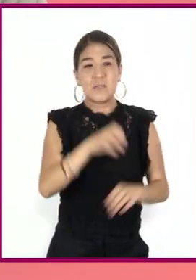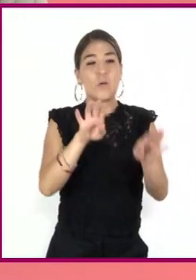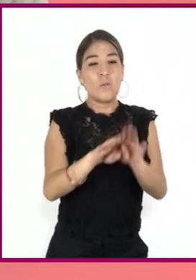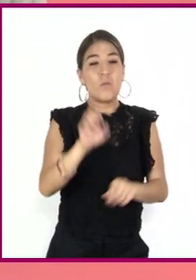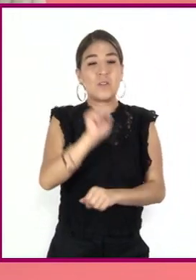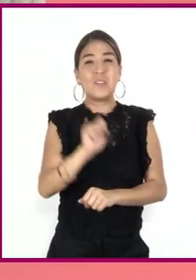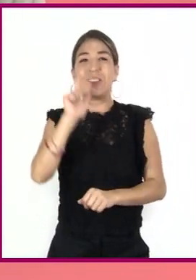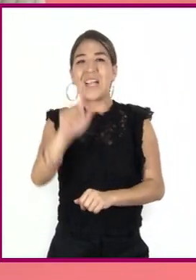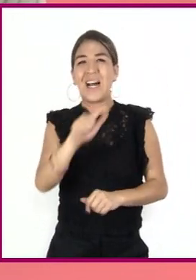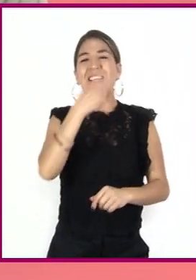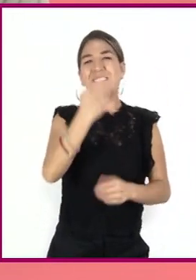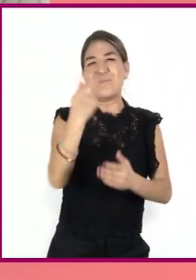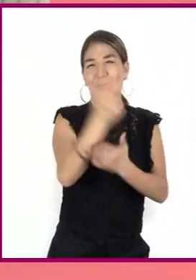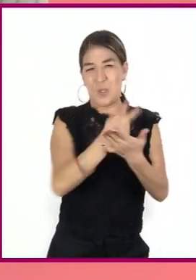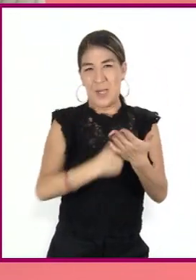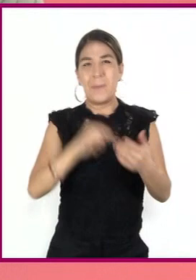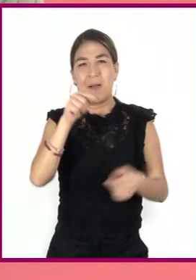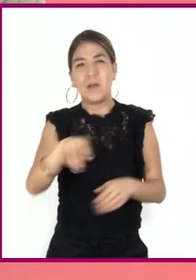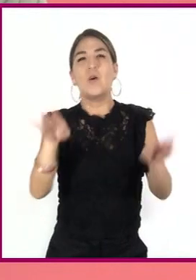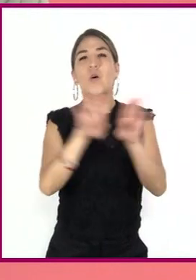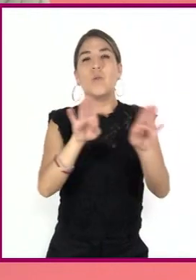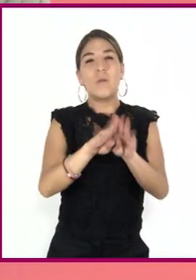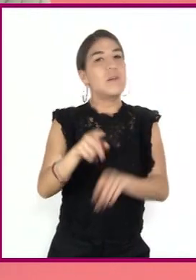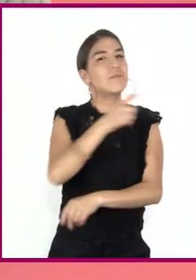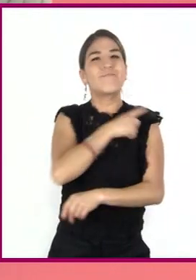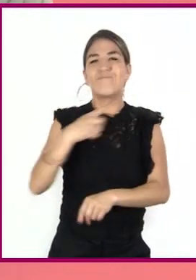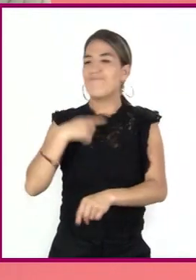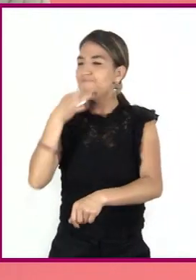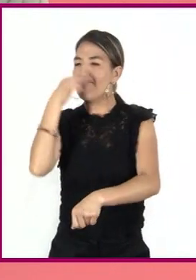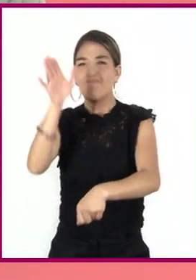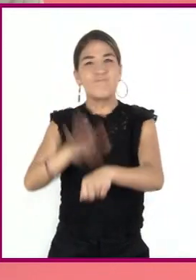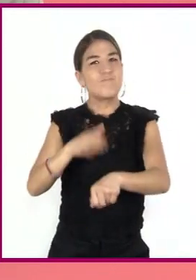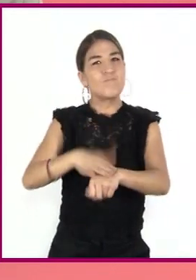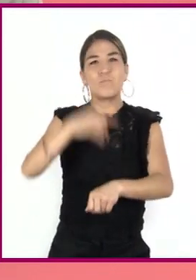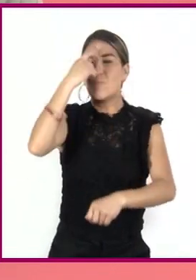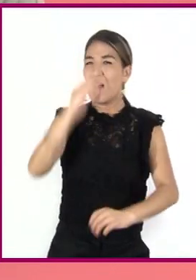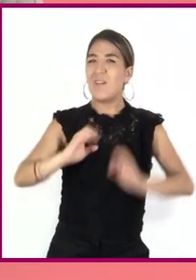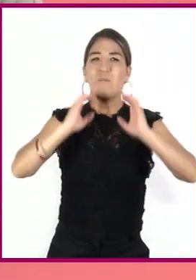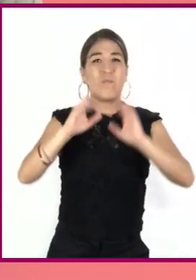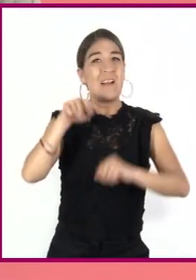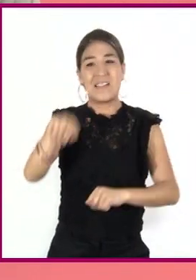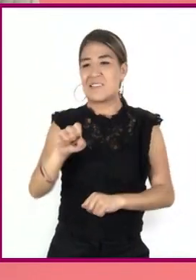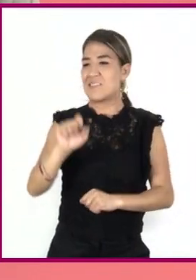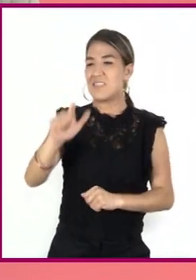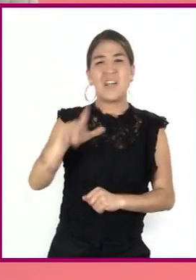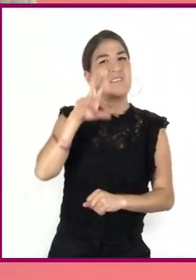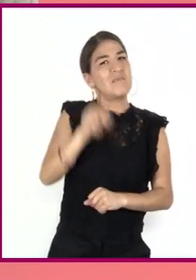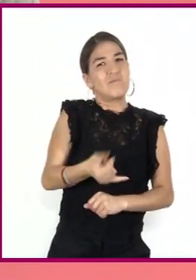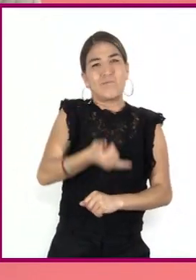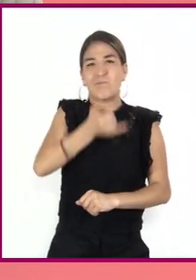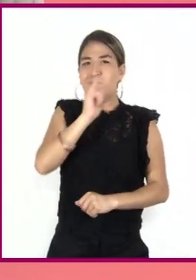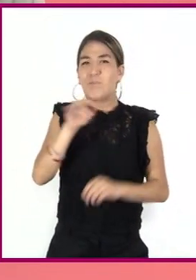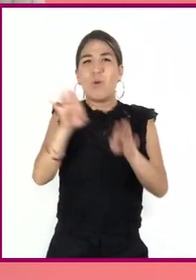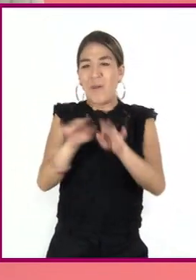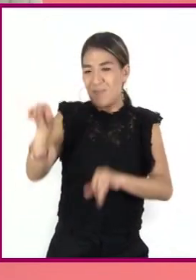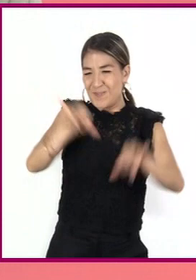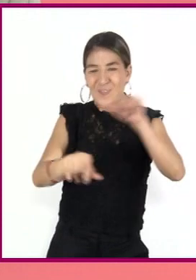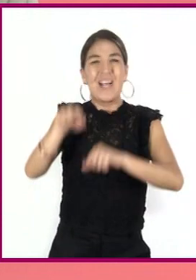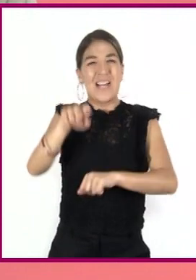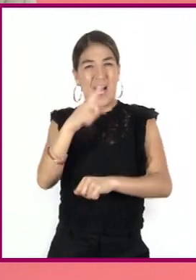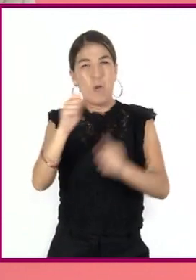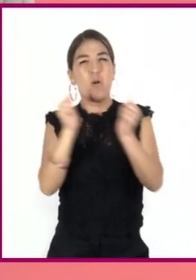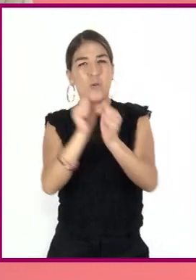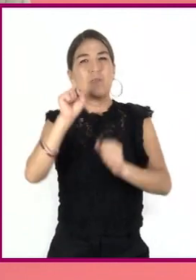fluorada, por lo que se propuso implementar medidas preventivas para evitar el consumo de esta sal y otros fluoruros, con miras a disminuir